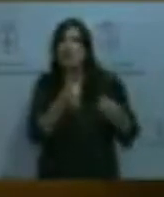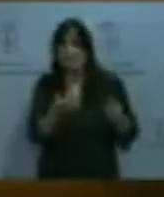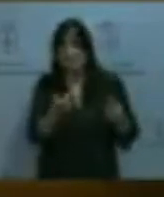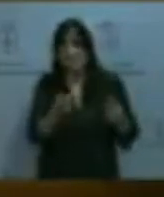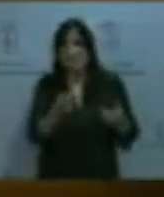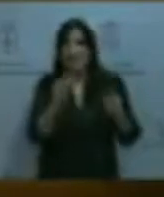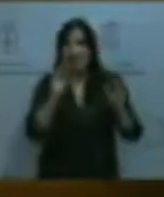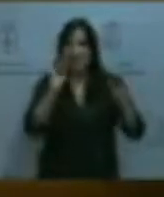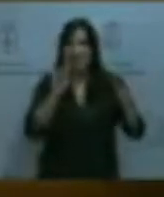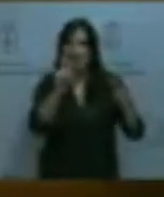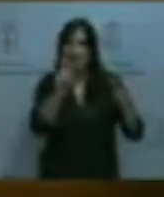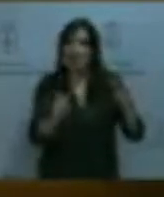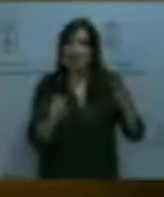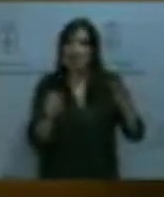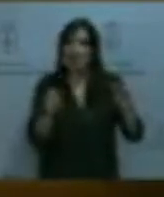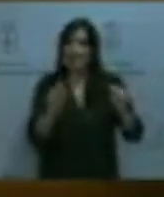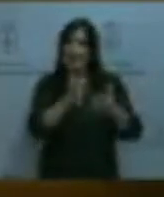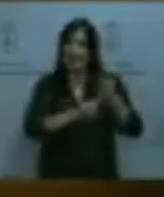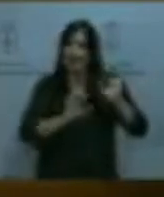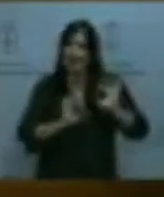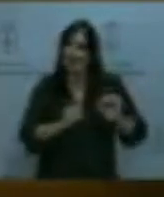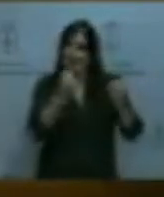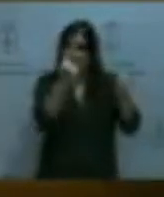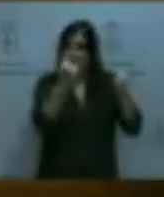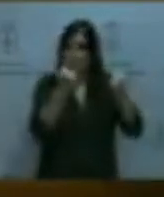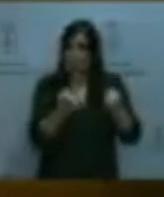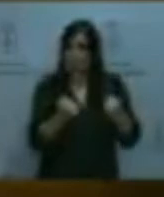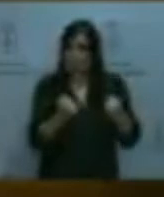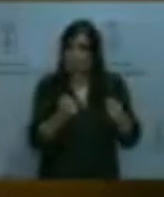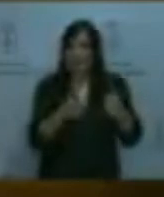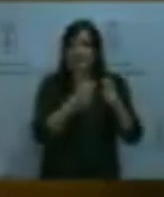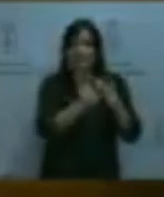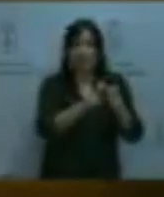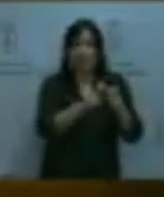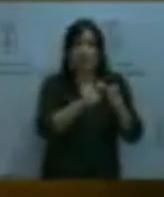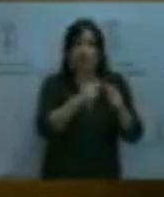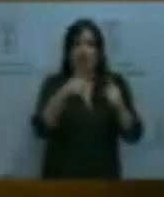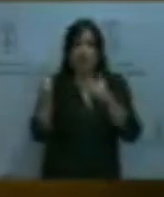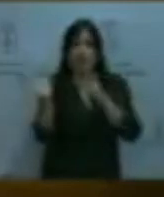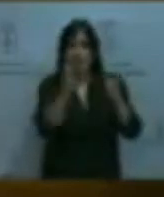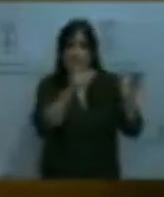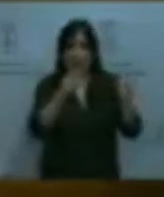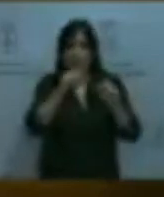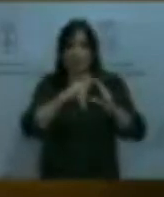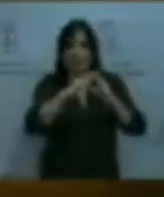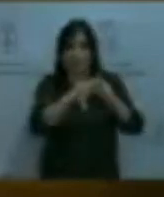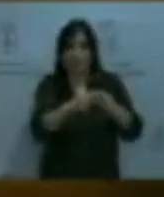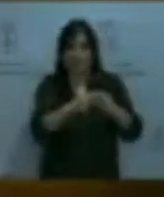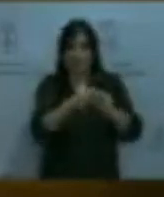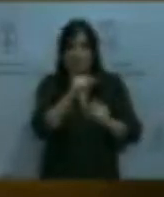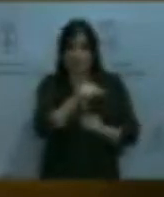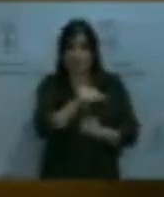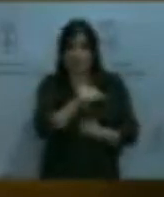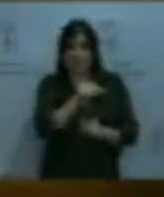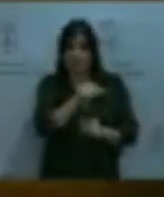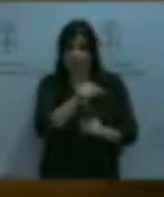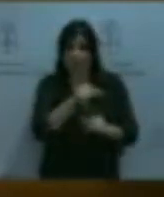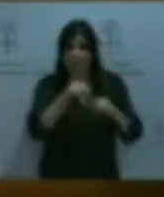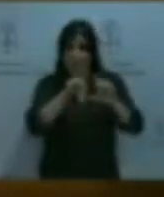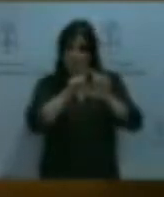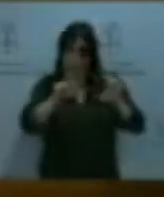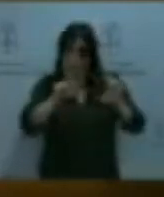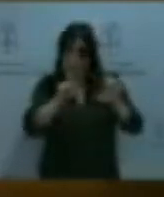sector del eólico marino en el cual esta empresa junto con navantía son